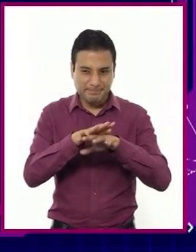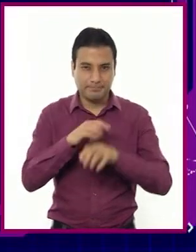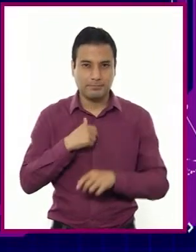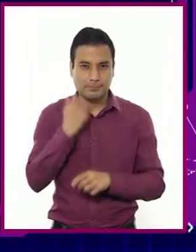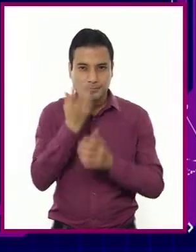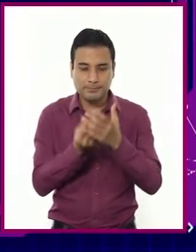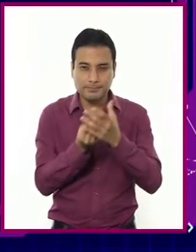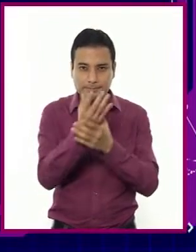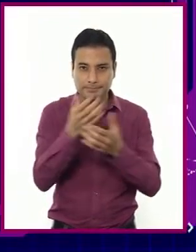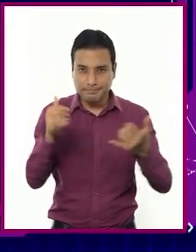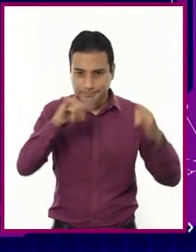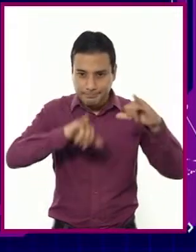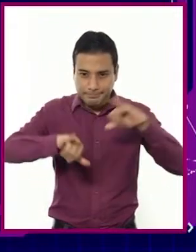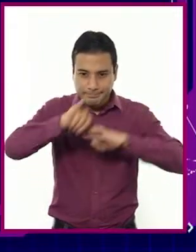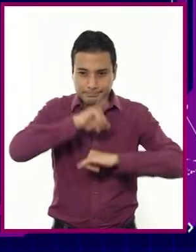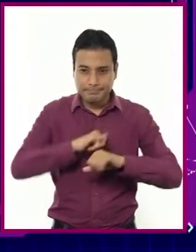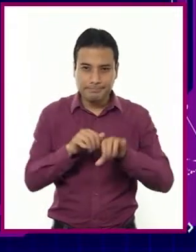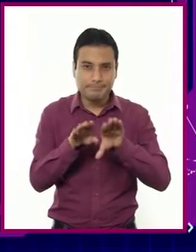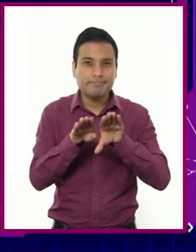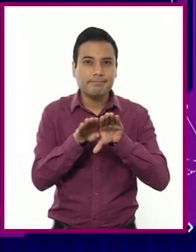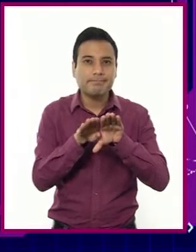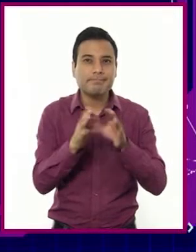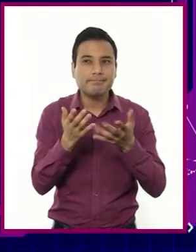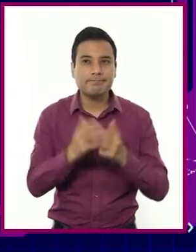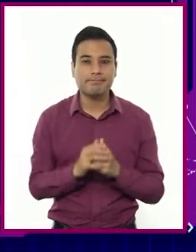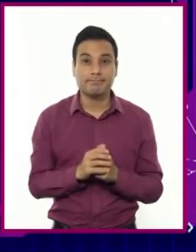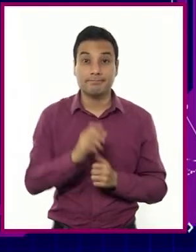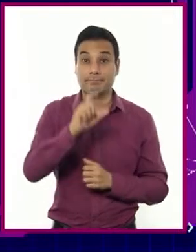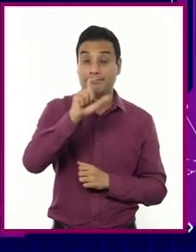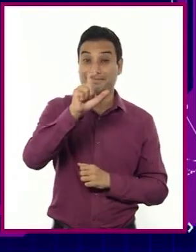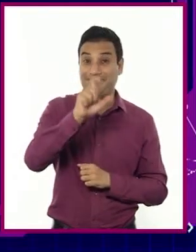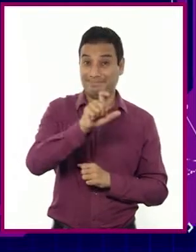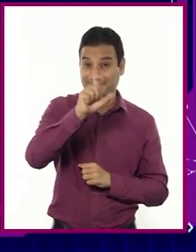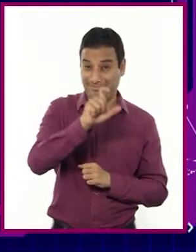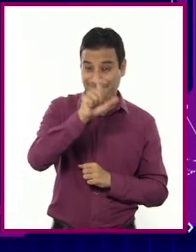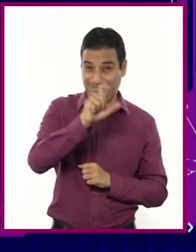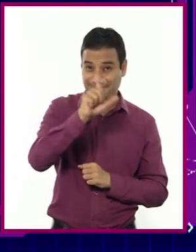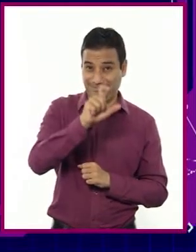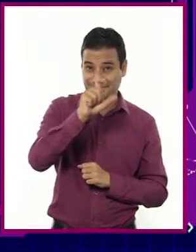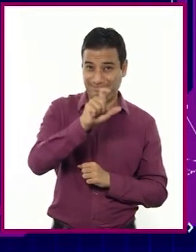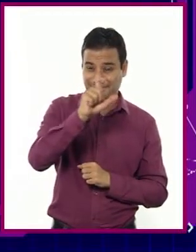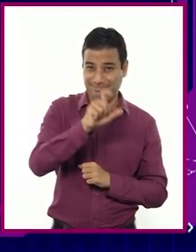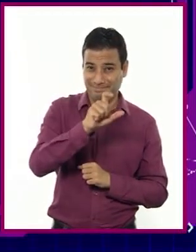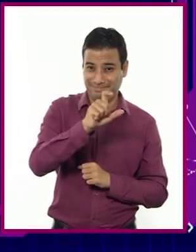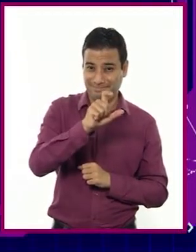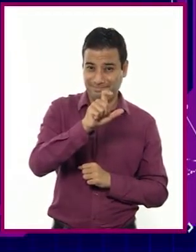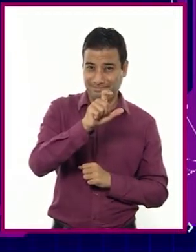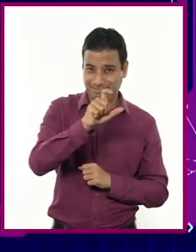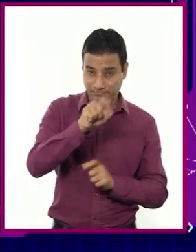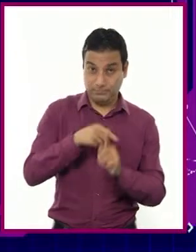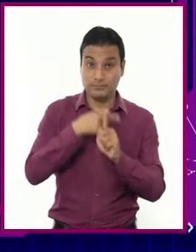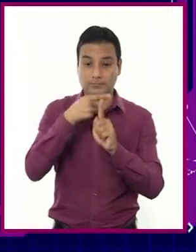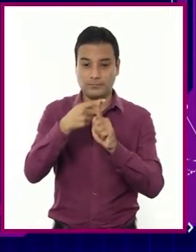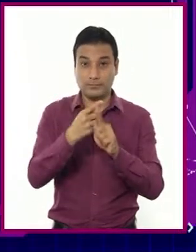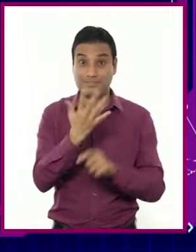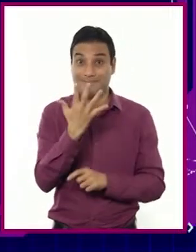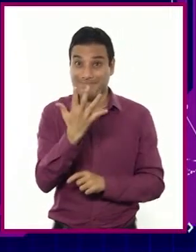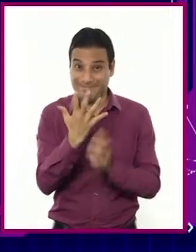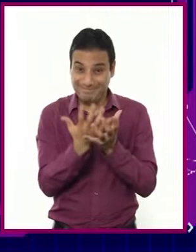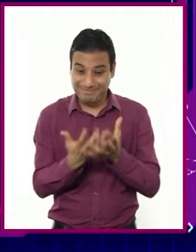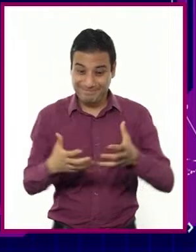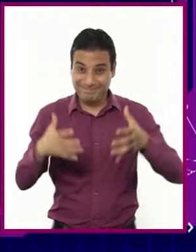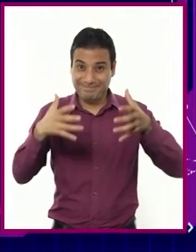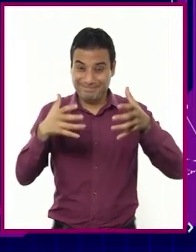hacer, entonces debe ser de X galones de la primera disolución más 5 galones de